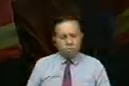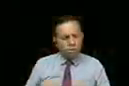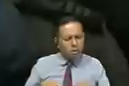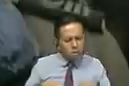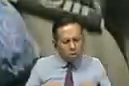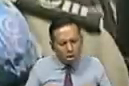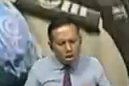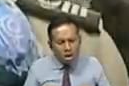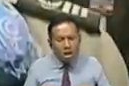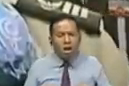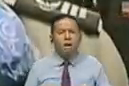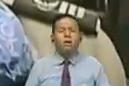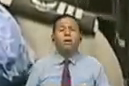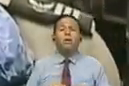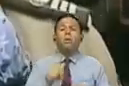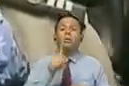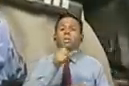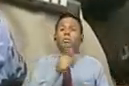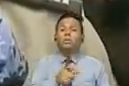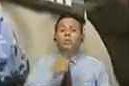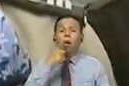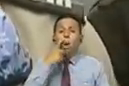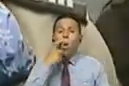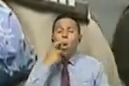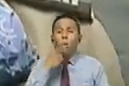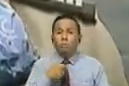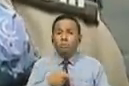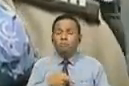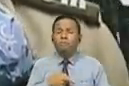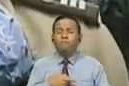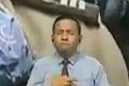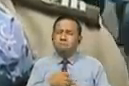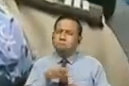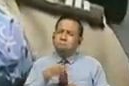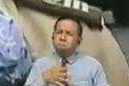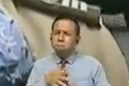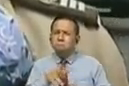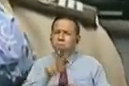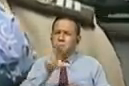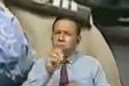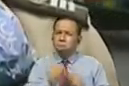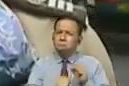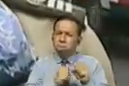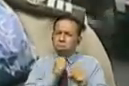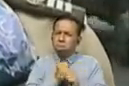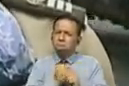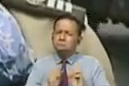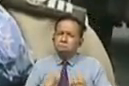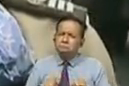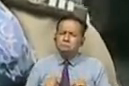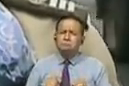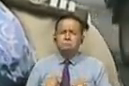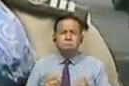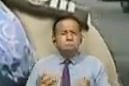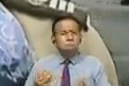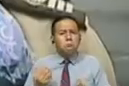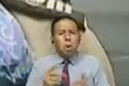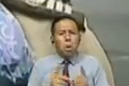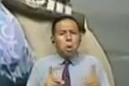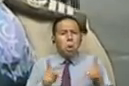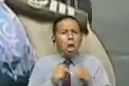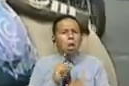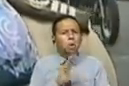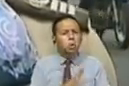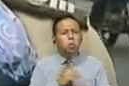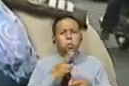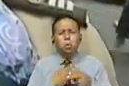puente. Una persona de sexo masculino, aproximadamente unos 30 años. No tenemos datos, no hay ningún